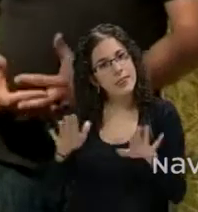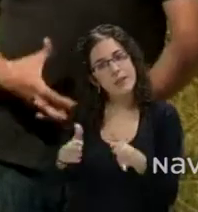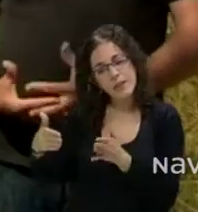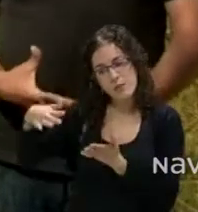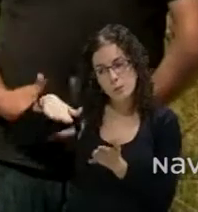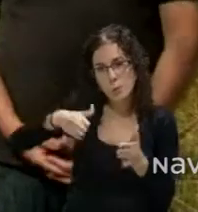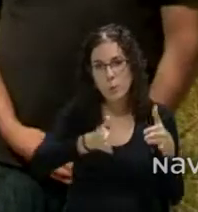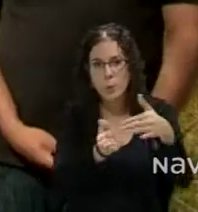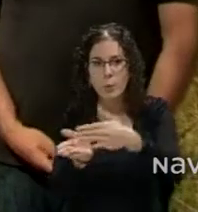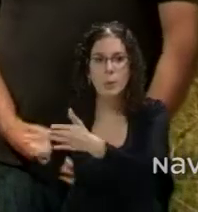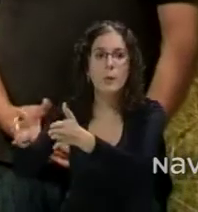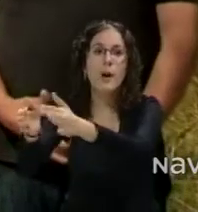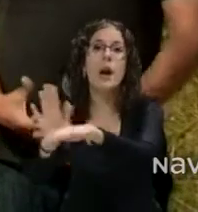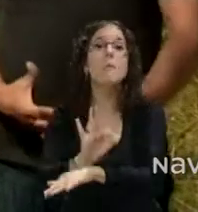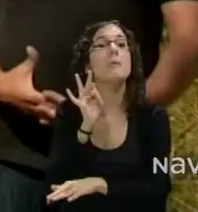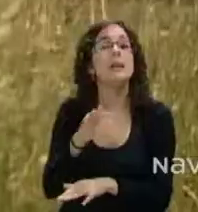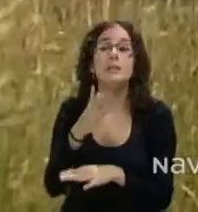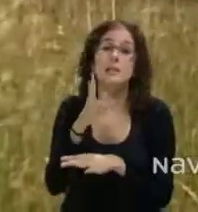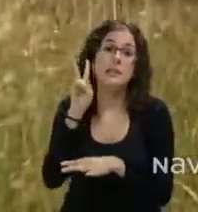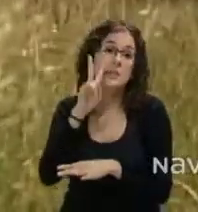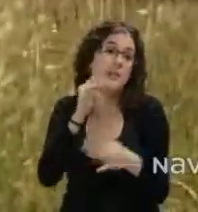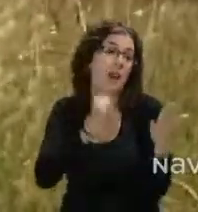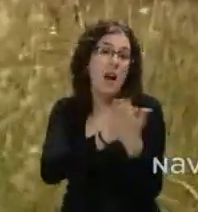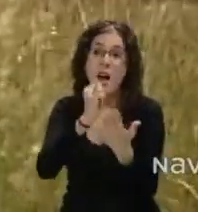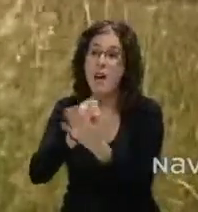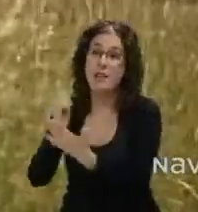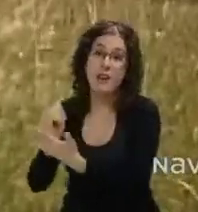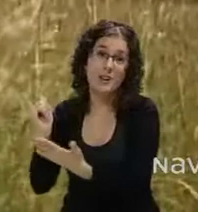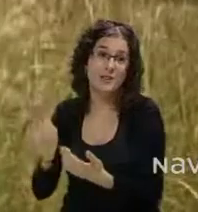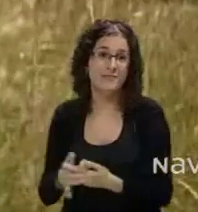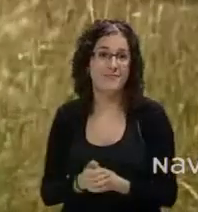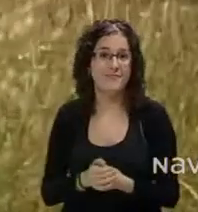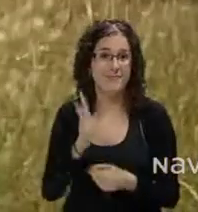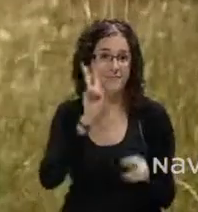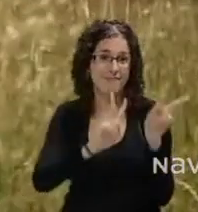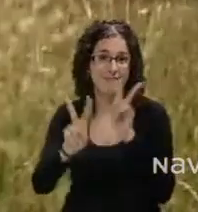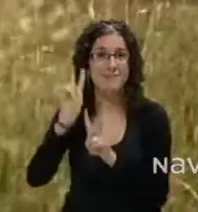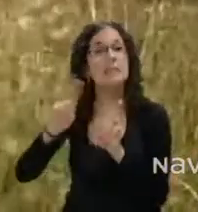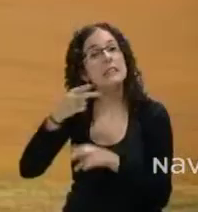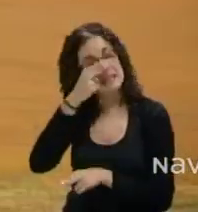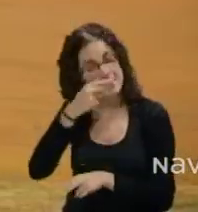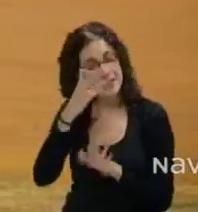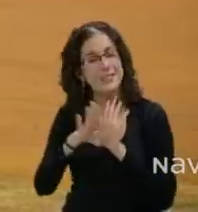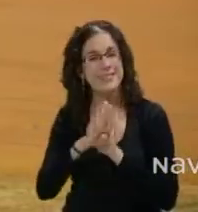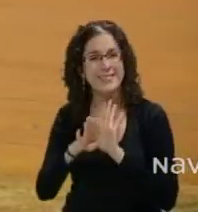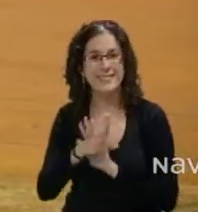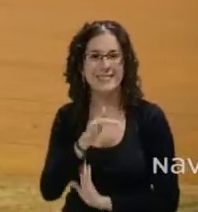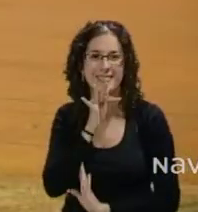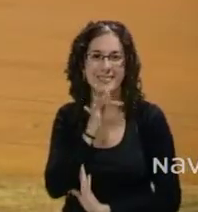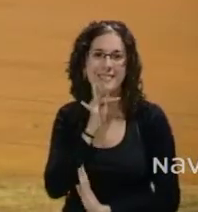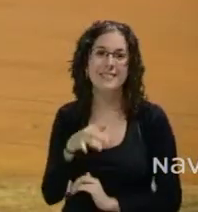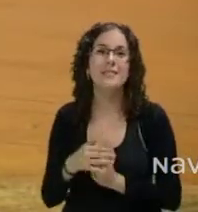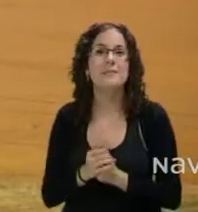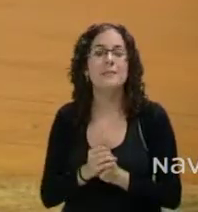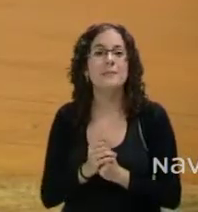también paisajes agrarios, ¿no? Que es un poco lo que más se nos está perdiendo, pero que también tiene todavía su interés. Podría